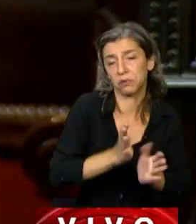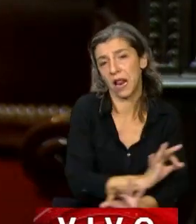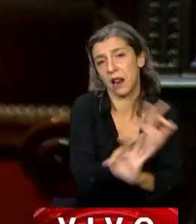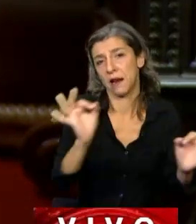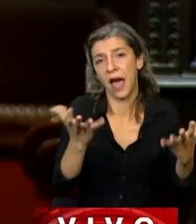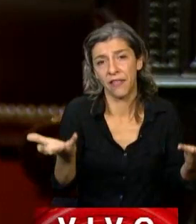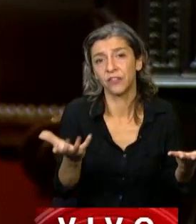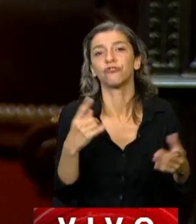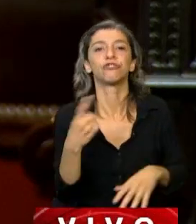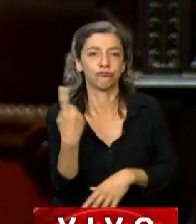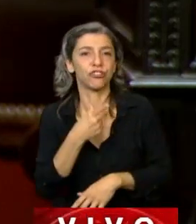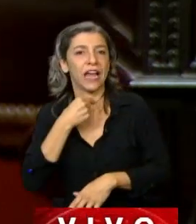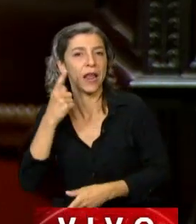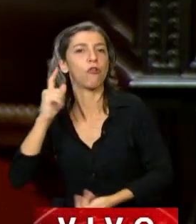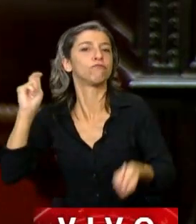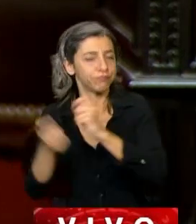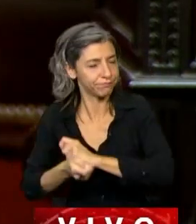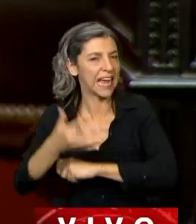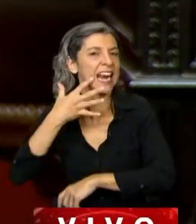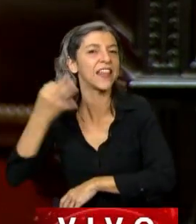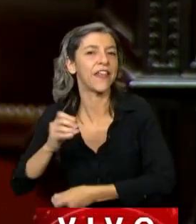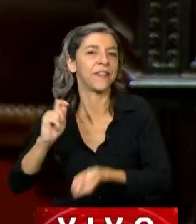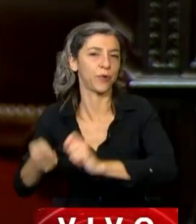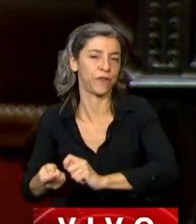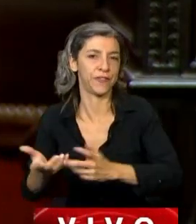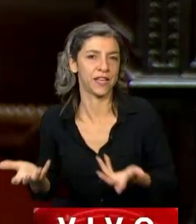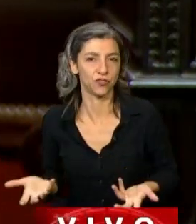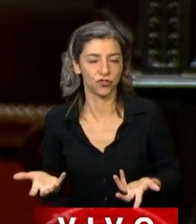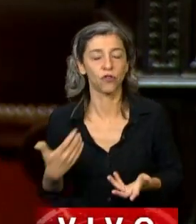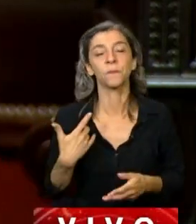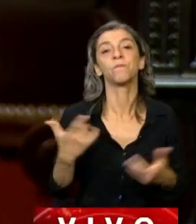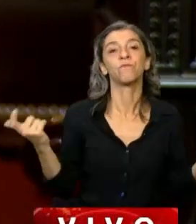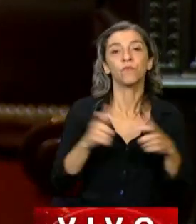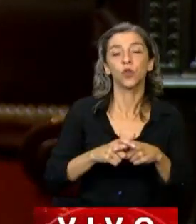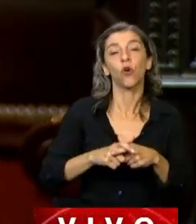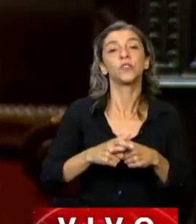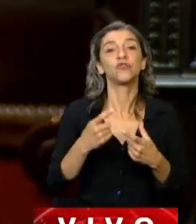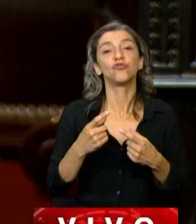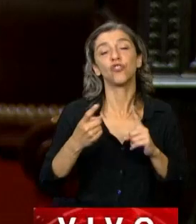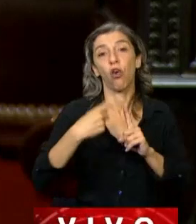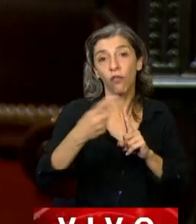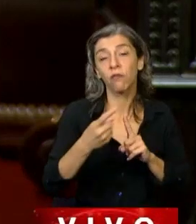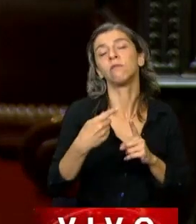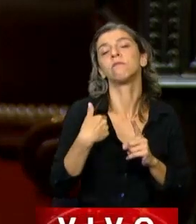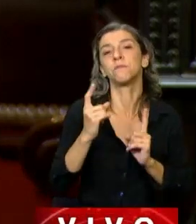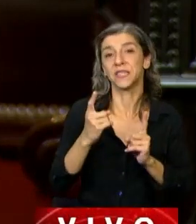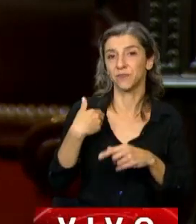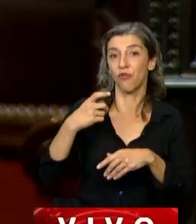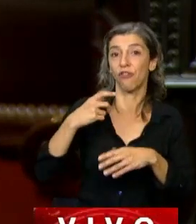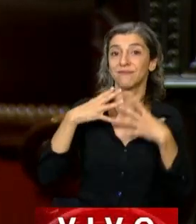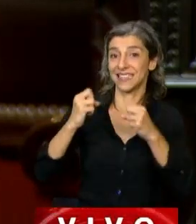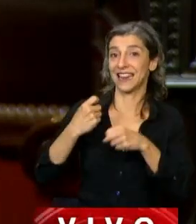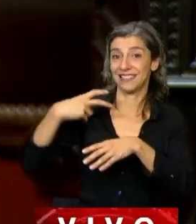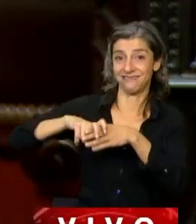a cambiar la realidad de alguien. En su visita a la Comisión de Transporte, el titular de la agencia, que lo veo sentado en las bandejas,